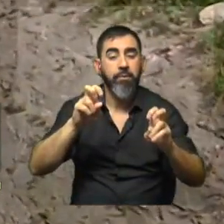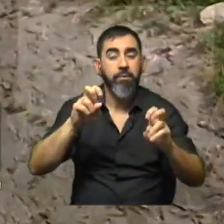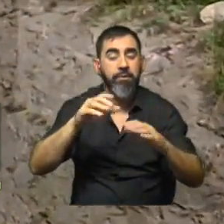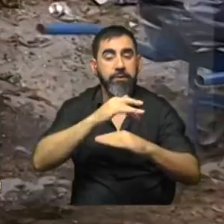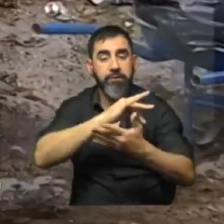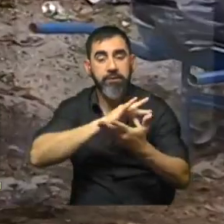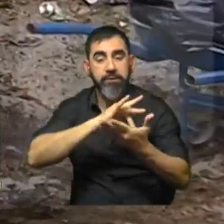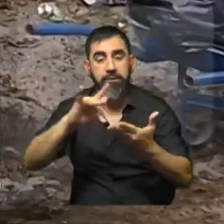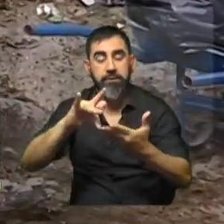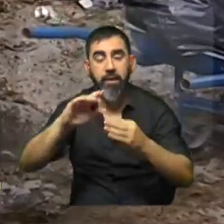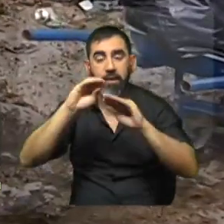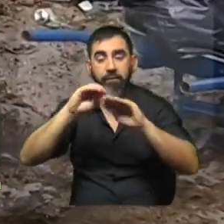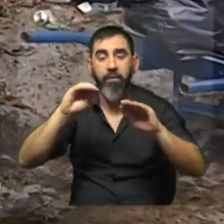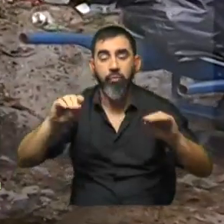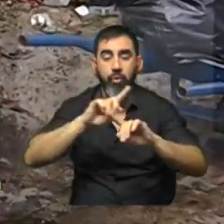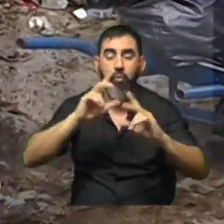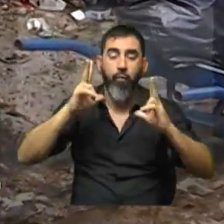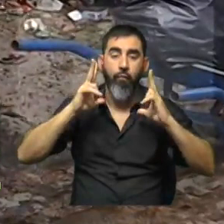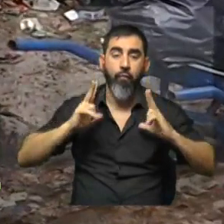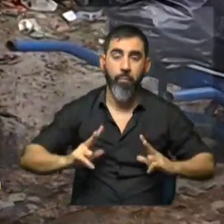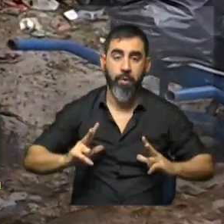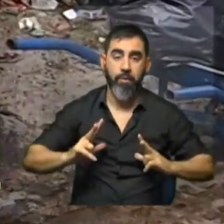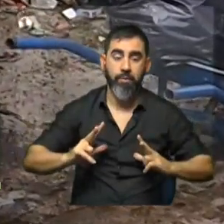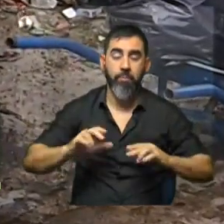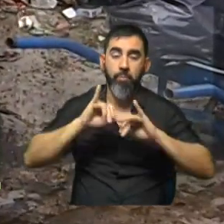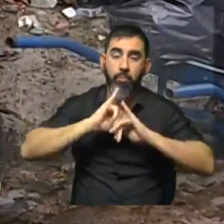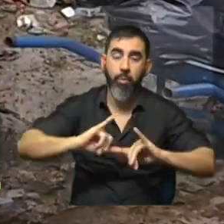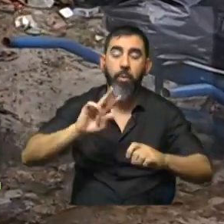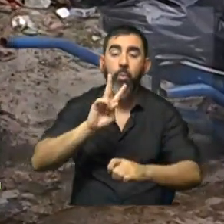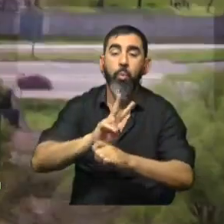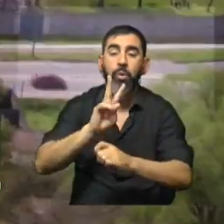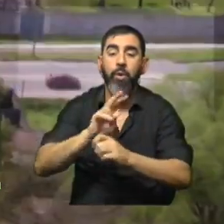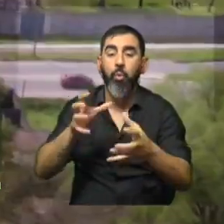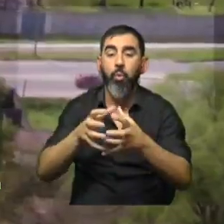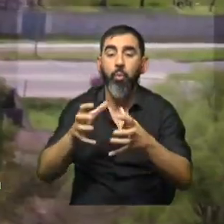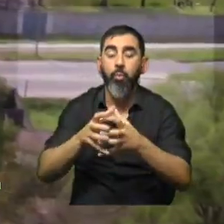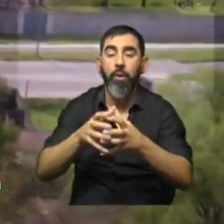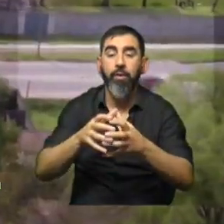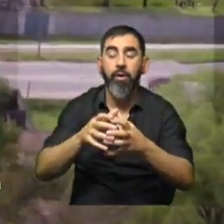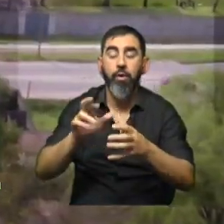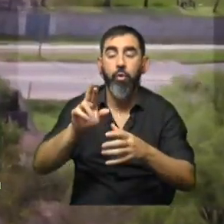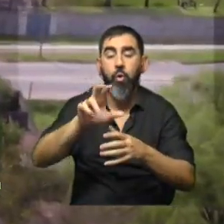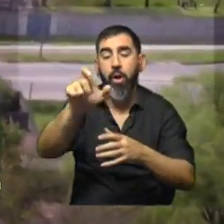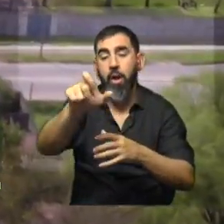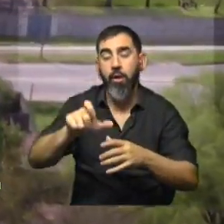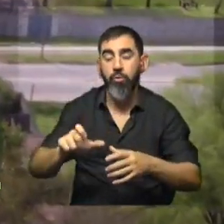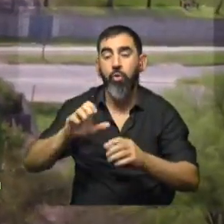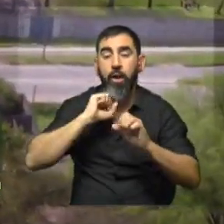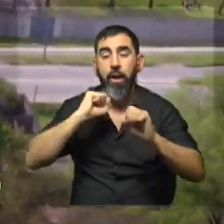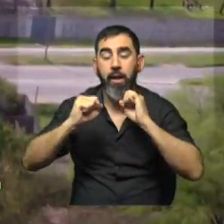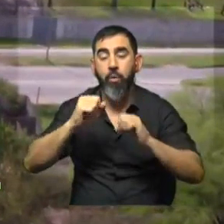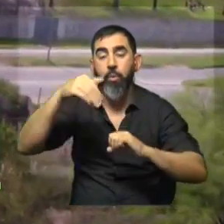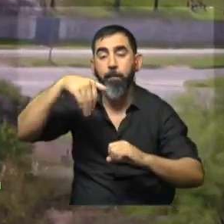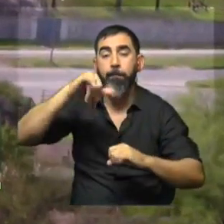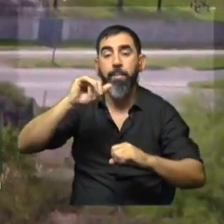los sitios de disposición informal de residuos y promover el cuidado colectivo de las cuencas de los arroyos Carrasco, Miguelete